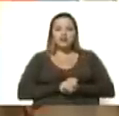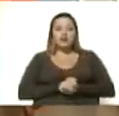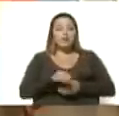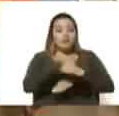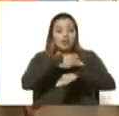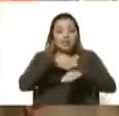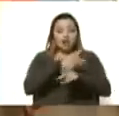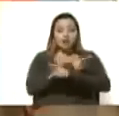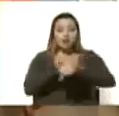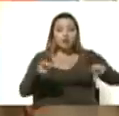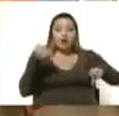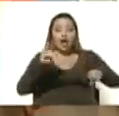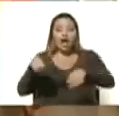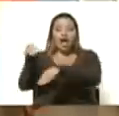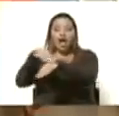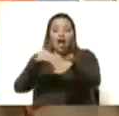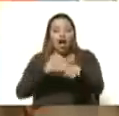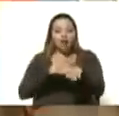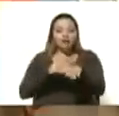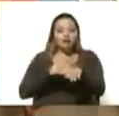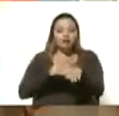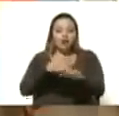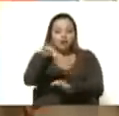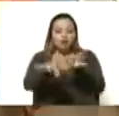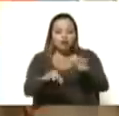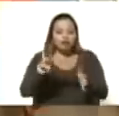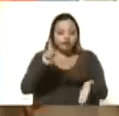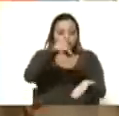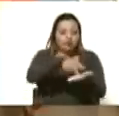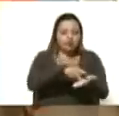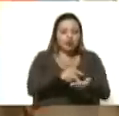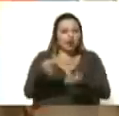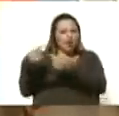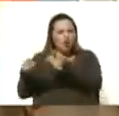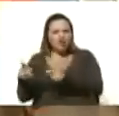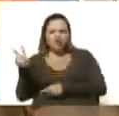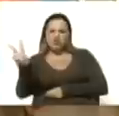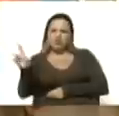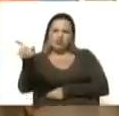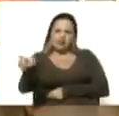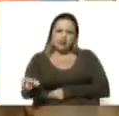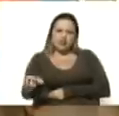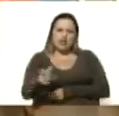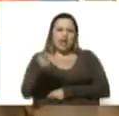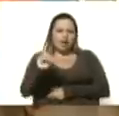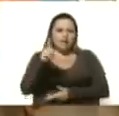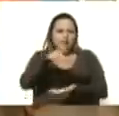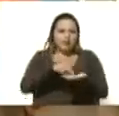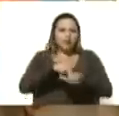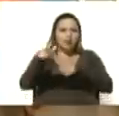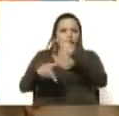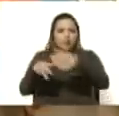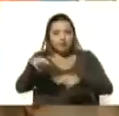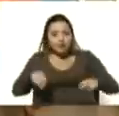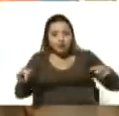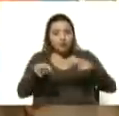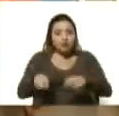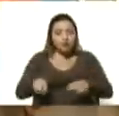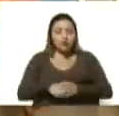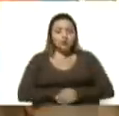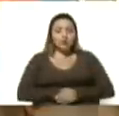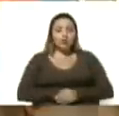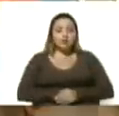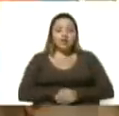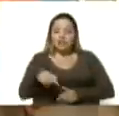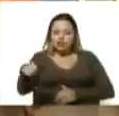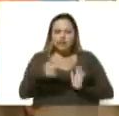a otros obviamente que tuvieron una participación, apenas dos, luego de la investigación, y eso demuestra que hubo una investigación.